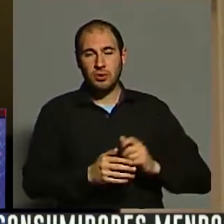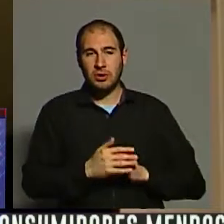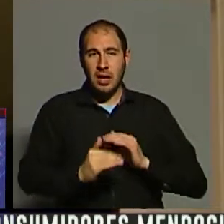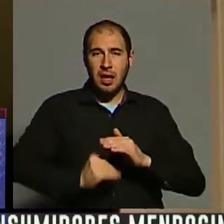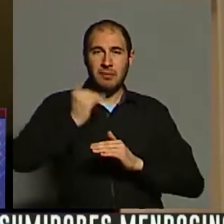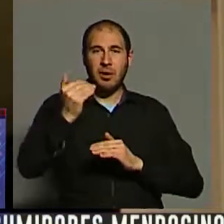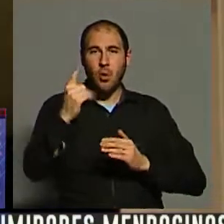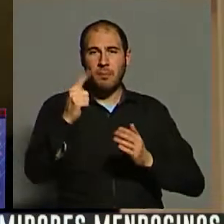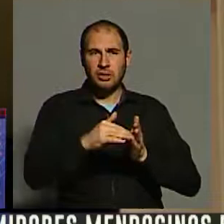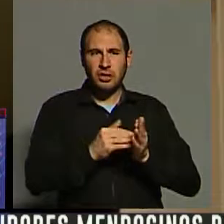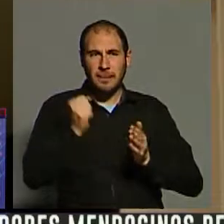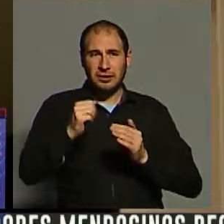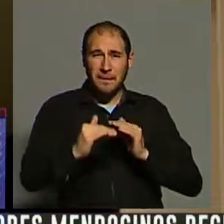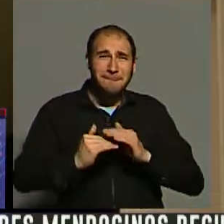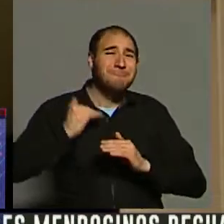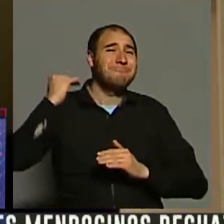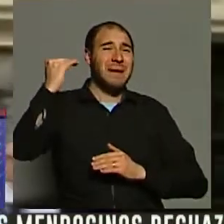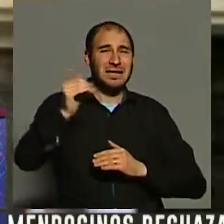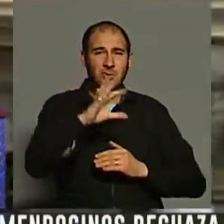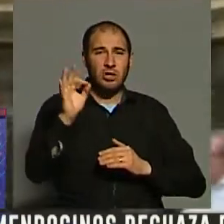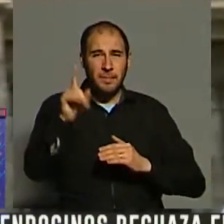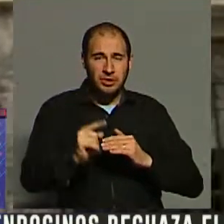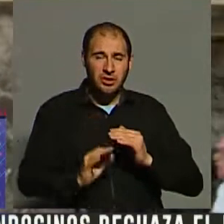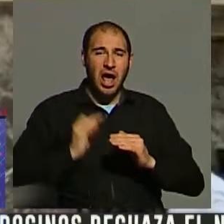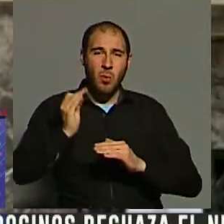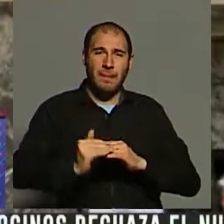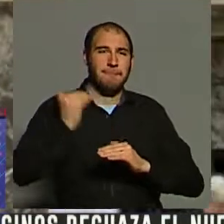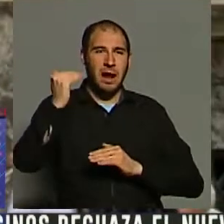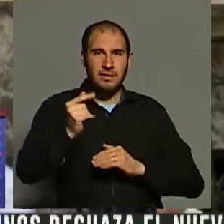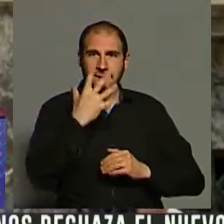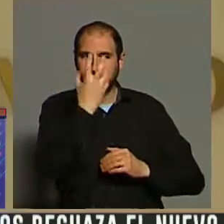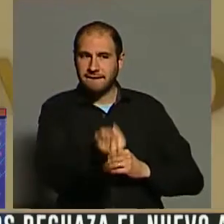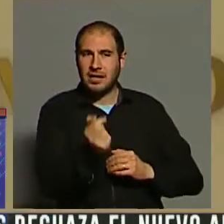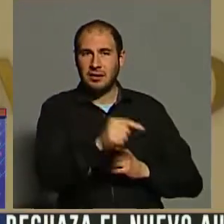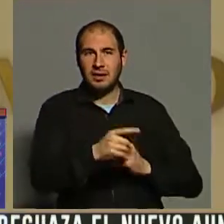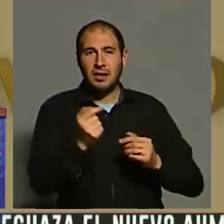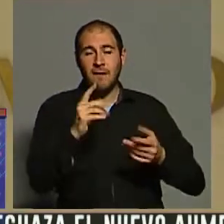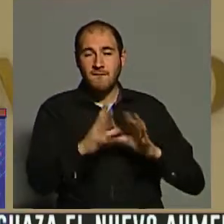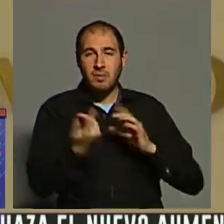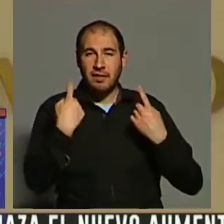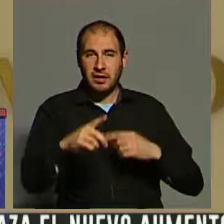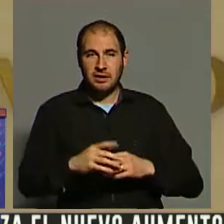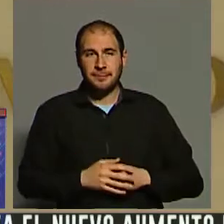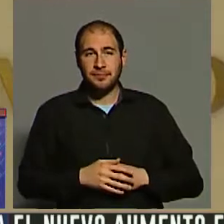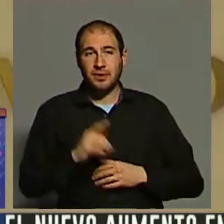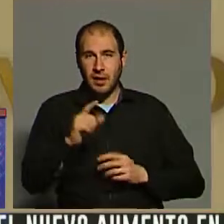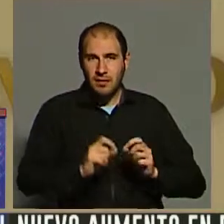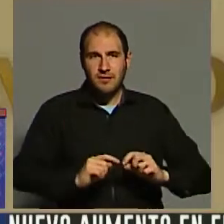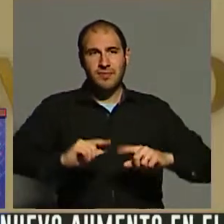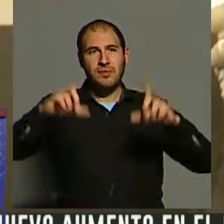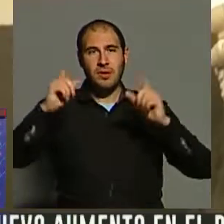arriba del millón de pesos están arriba del 50 por ciento anual y esto ha hecho muy tentadora esta alternativa con lo cual ha tenido un crecimiento